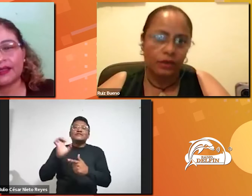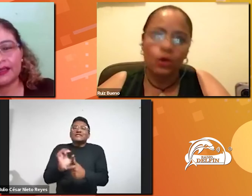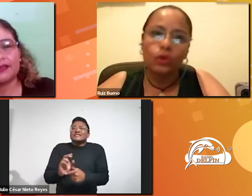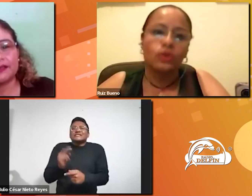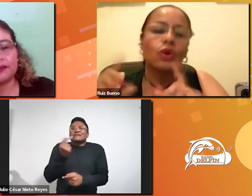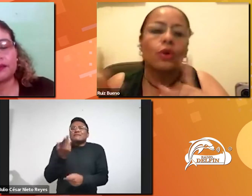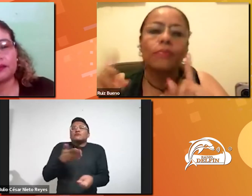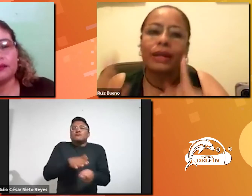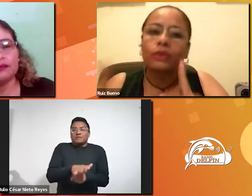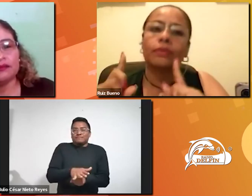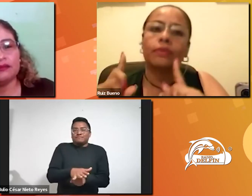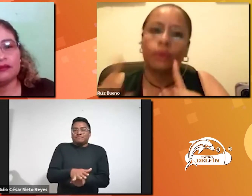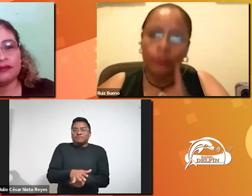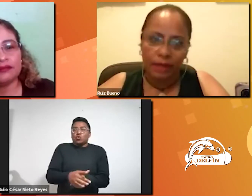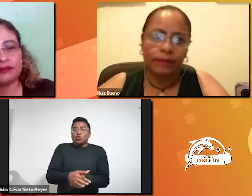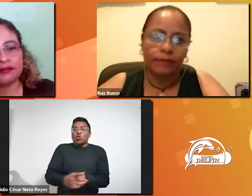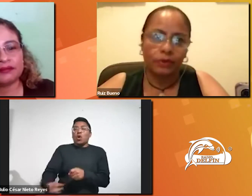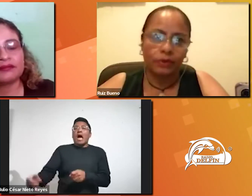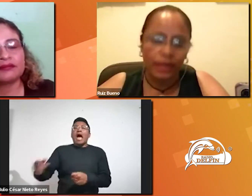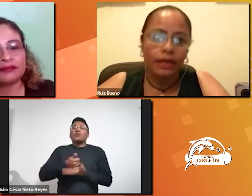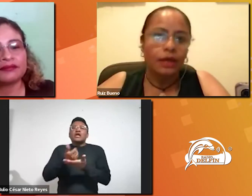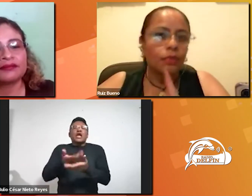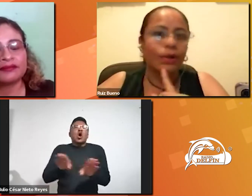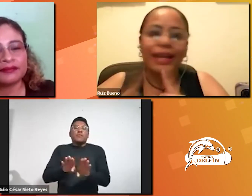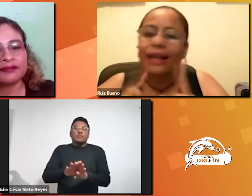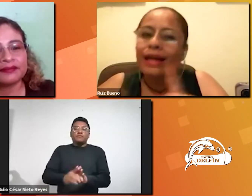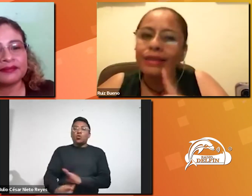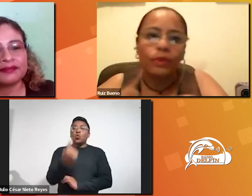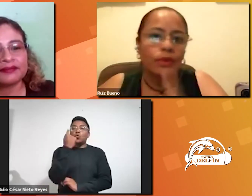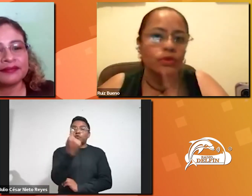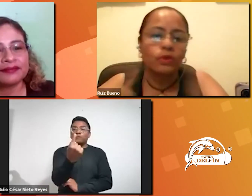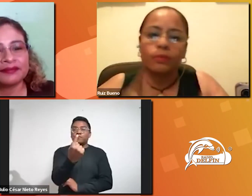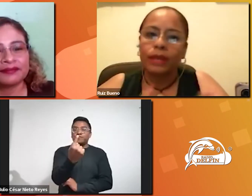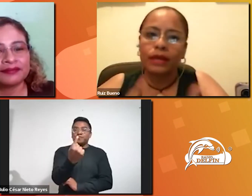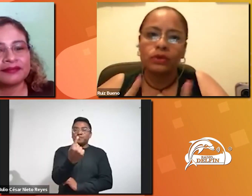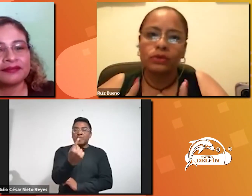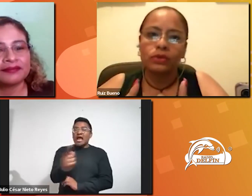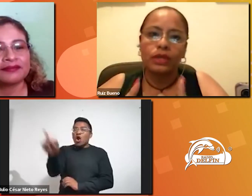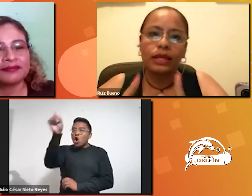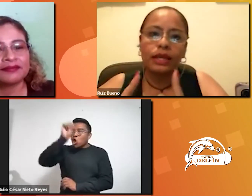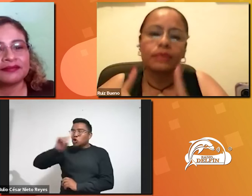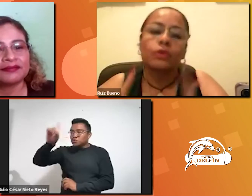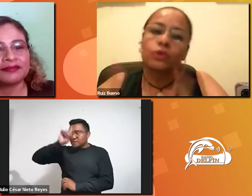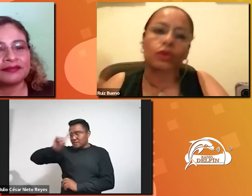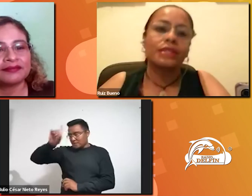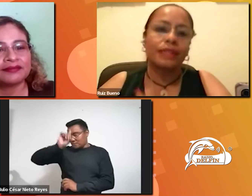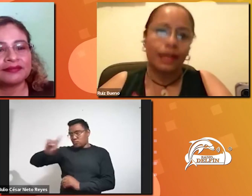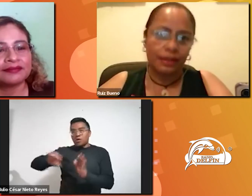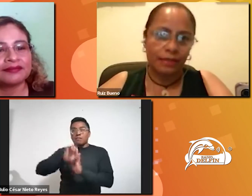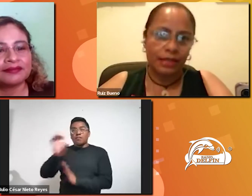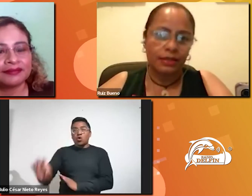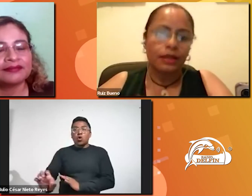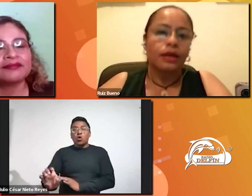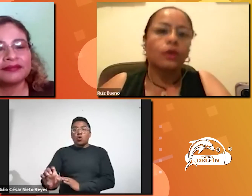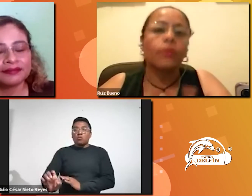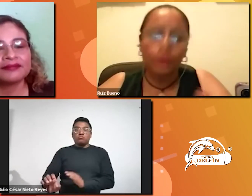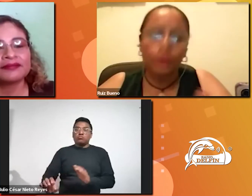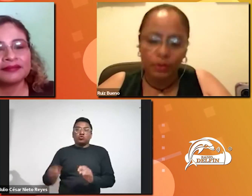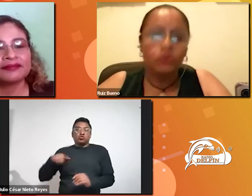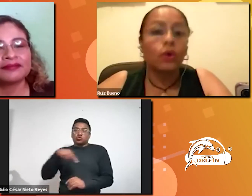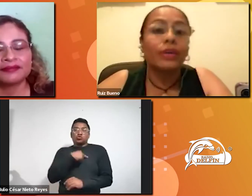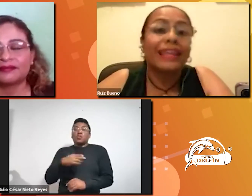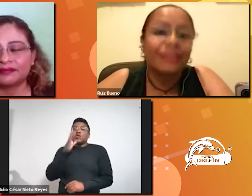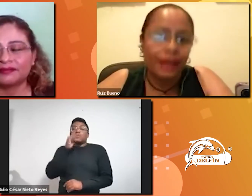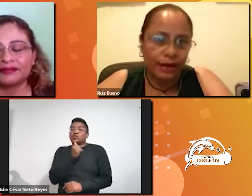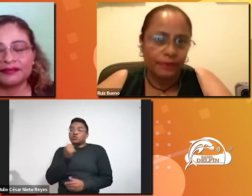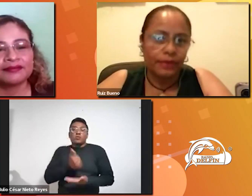asesoría, no comprándote el problema, ¿ok? Porque nadie podemos comprarnos las emociones de nadie más. ¿Cómo